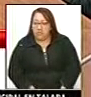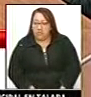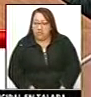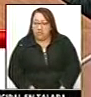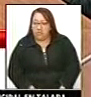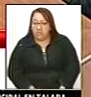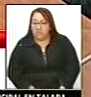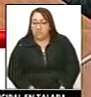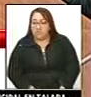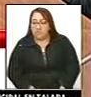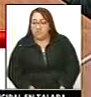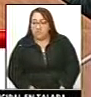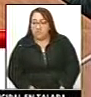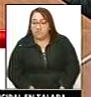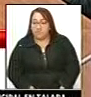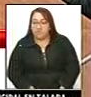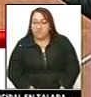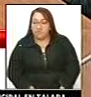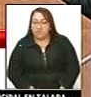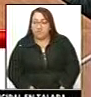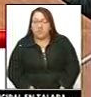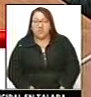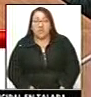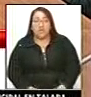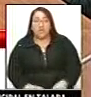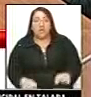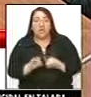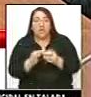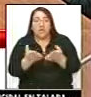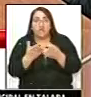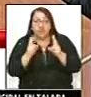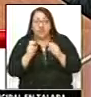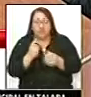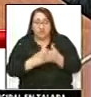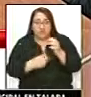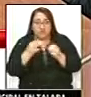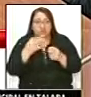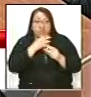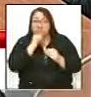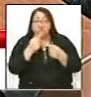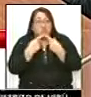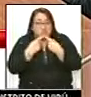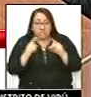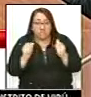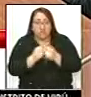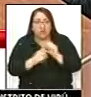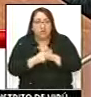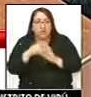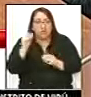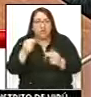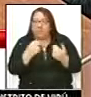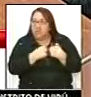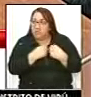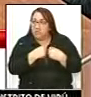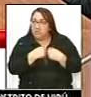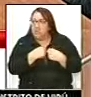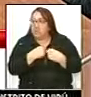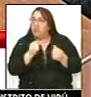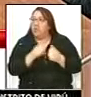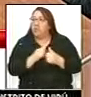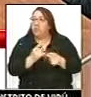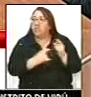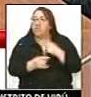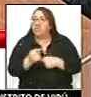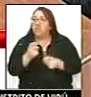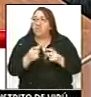Es relevante traer el tema a colación porque si no hay difusión de estos derechos, de estos deberes, tanto consumidores